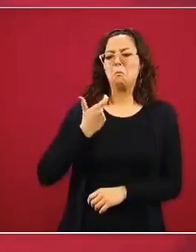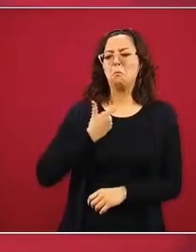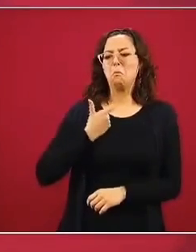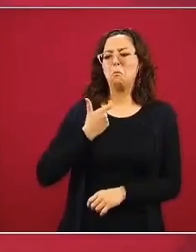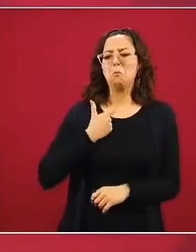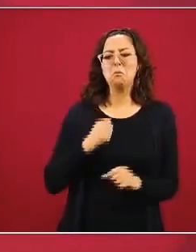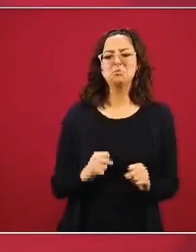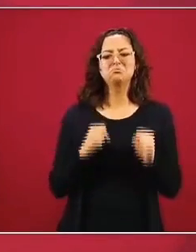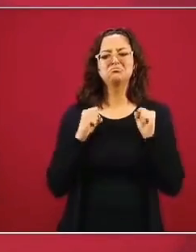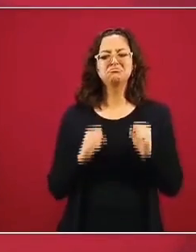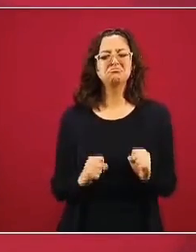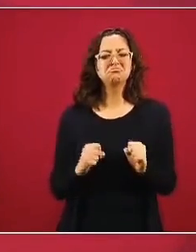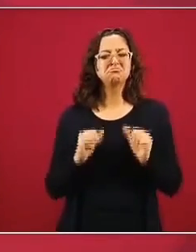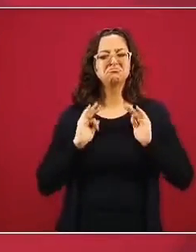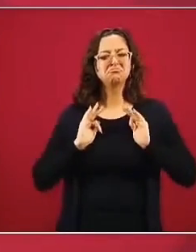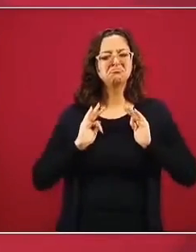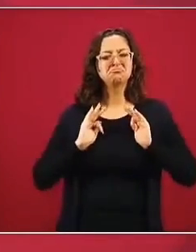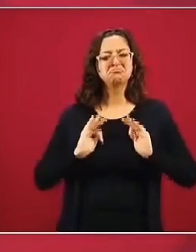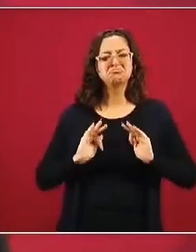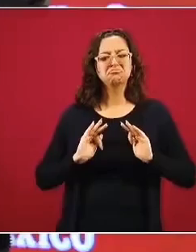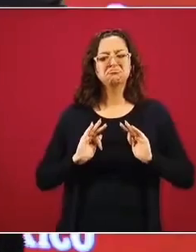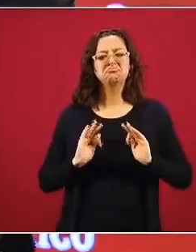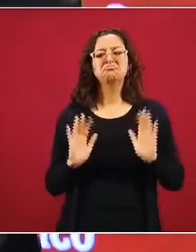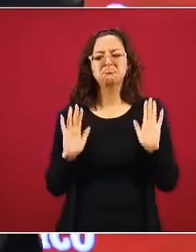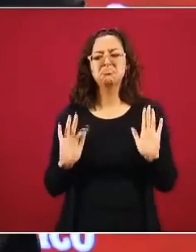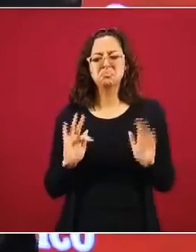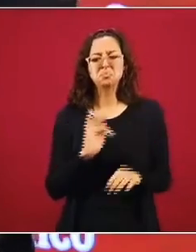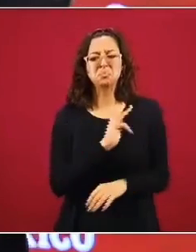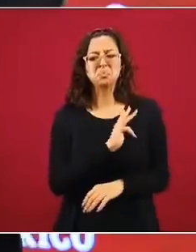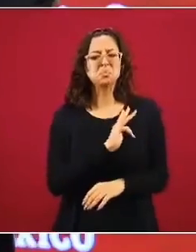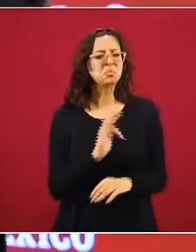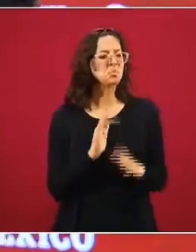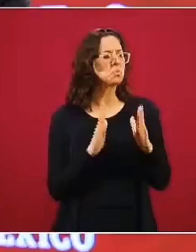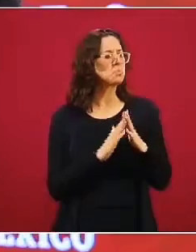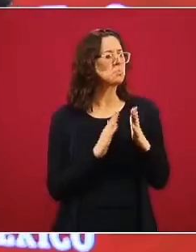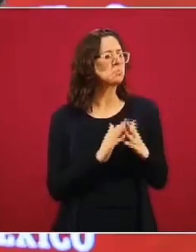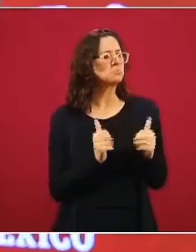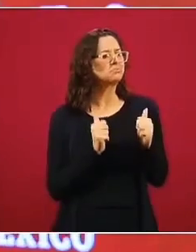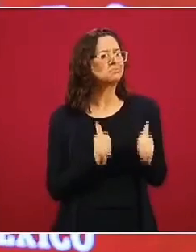muchos pues tenemos posibilidades económicas